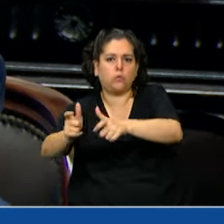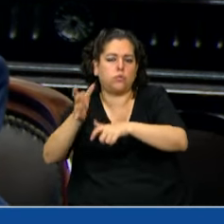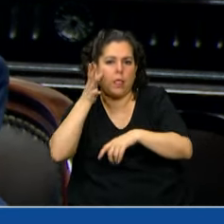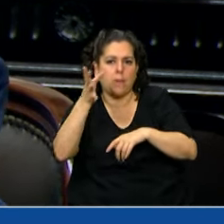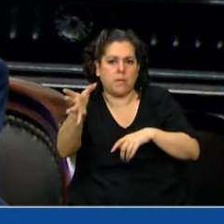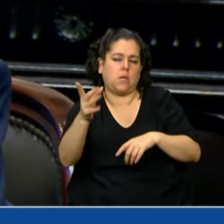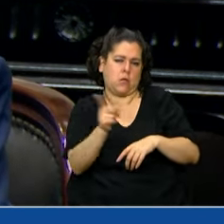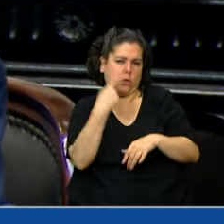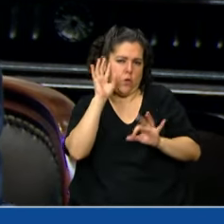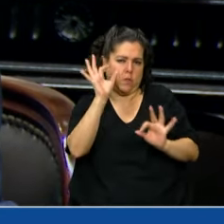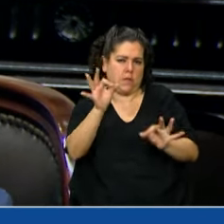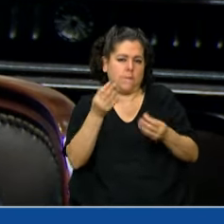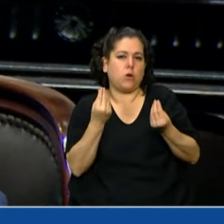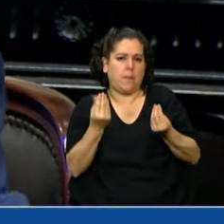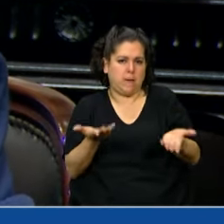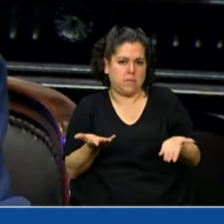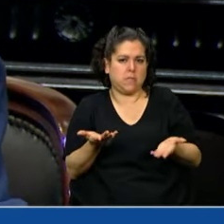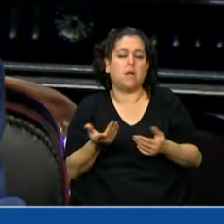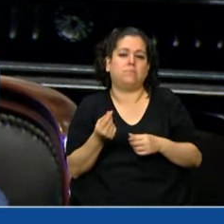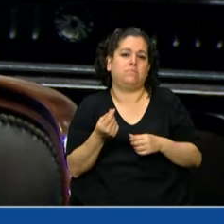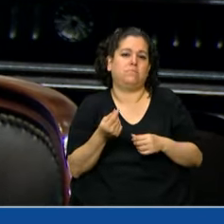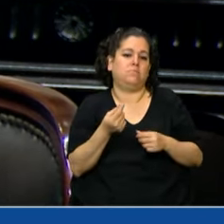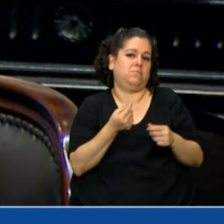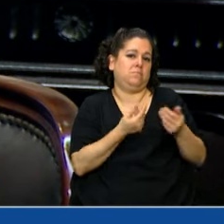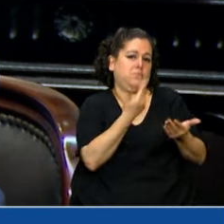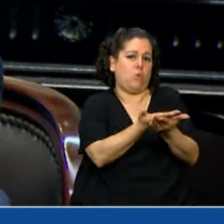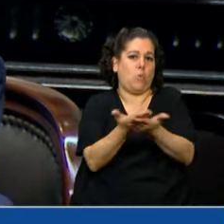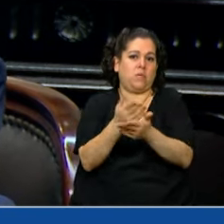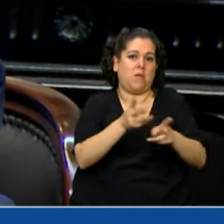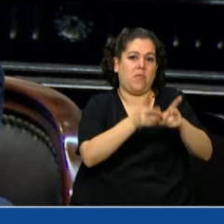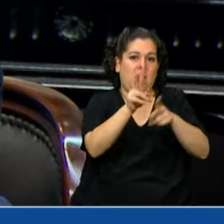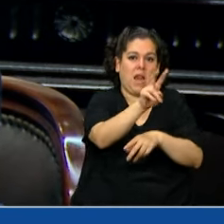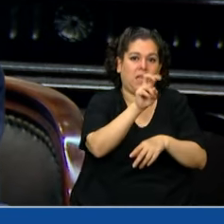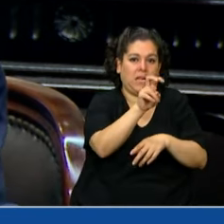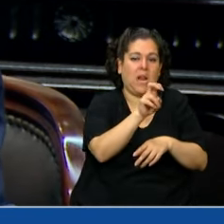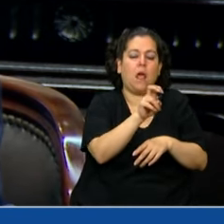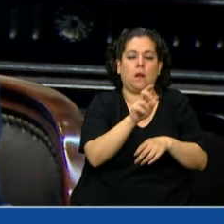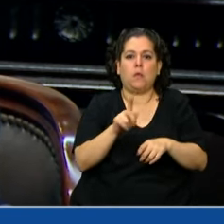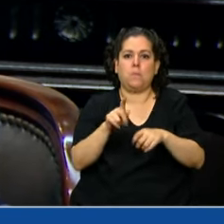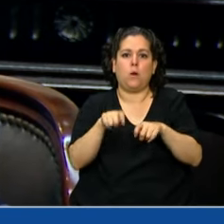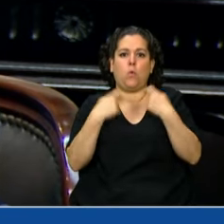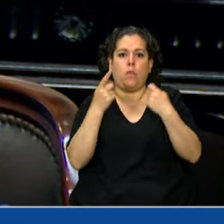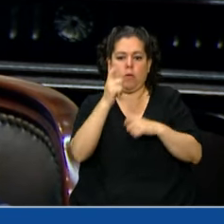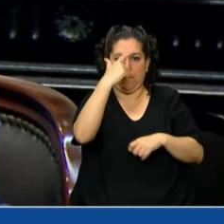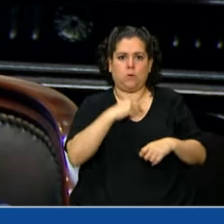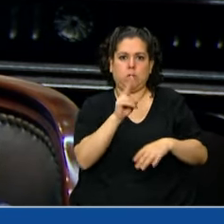rentabilidad de los locadores la oferta se retira y los perjudicados son los